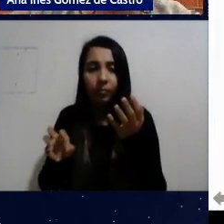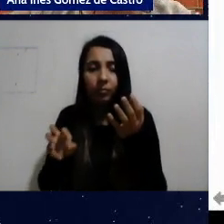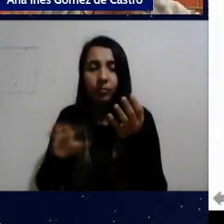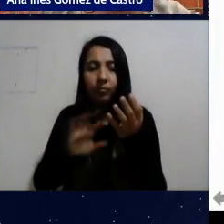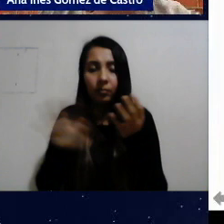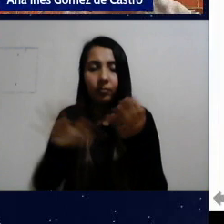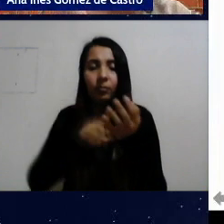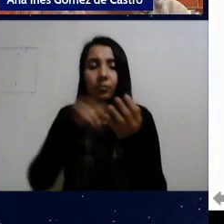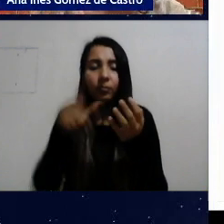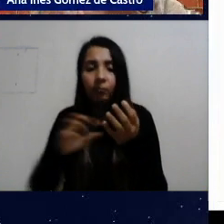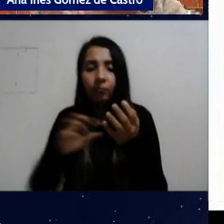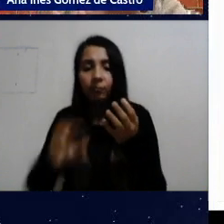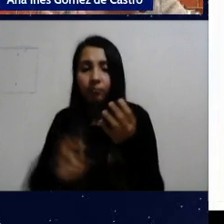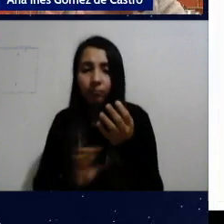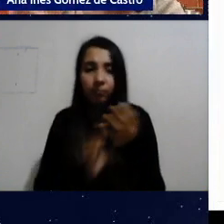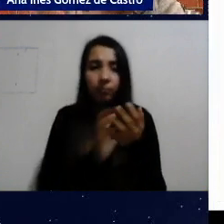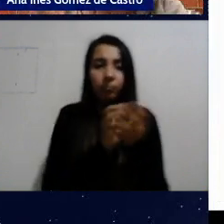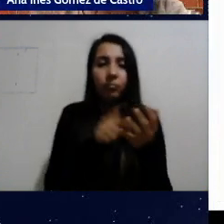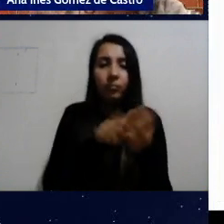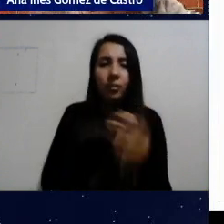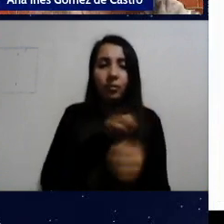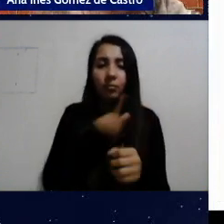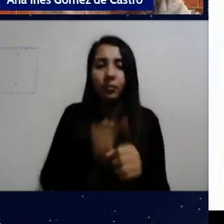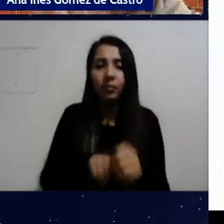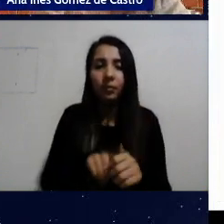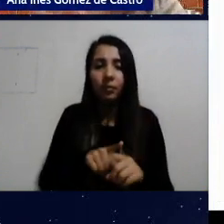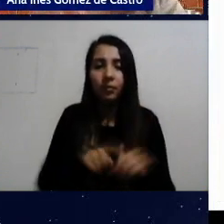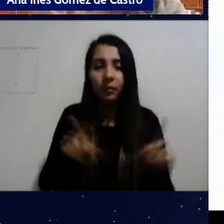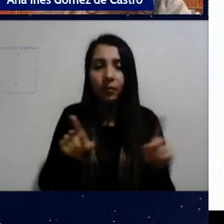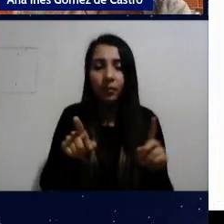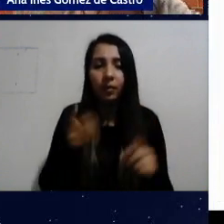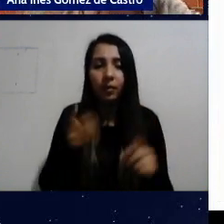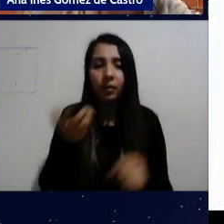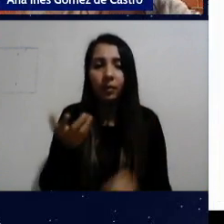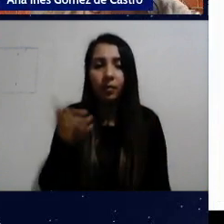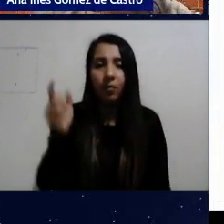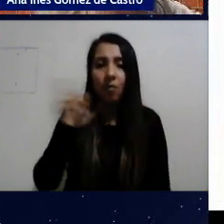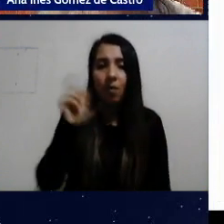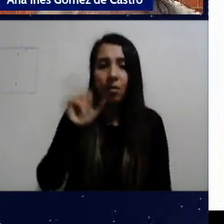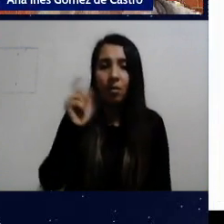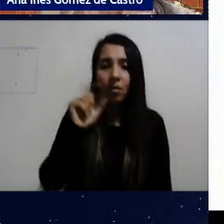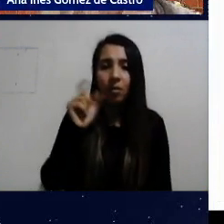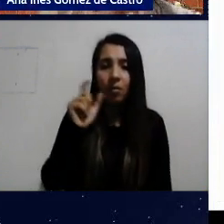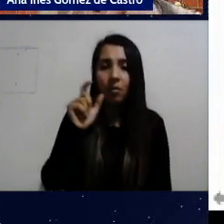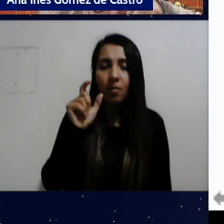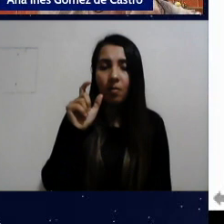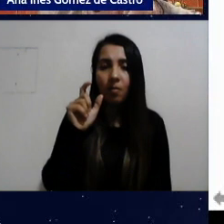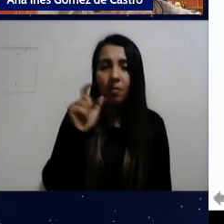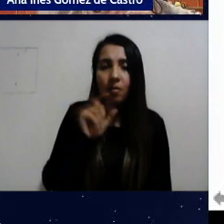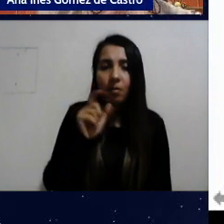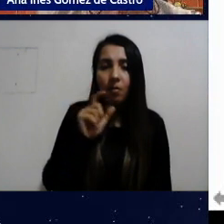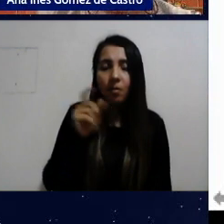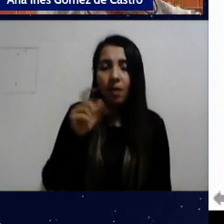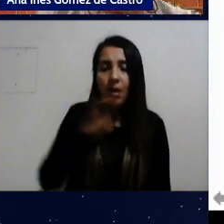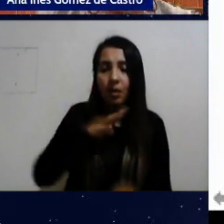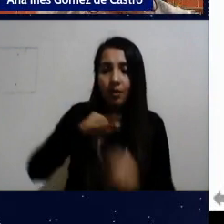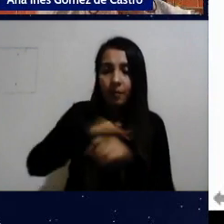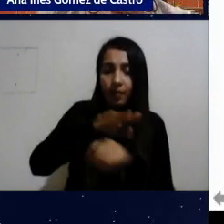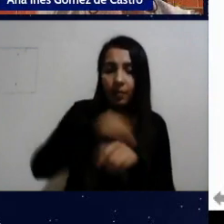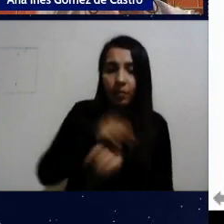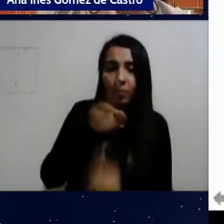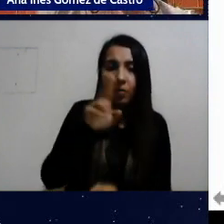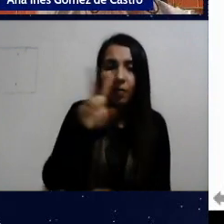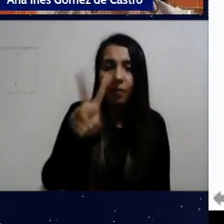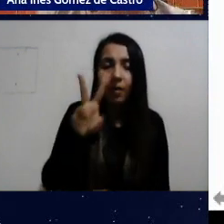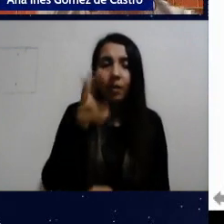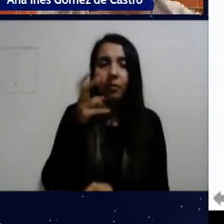plano introducir una polarización circular adicional y cuando la radiación entra